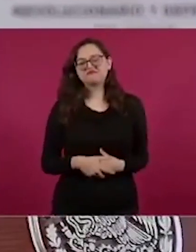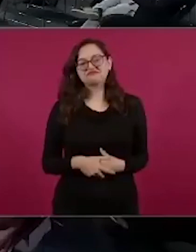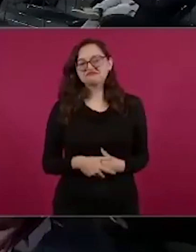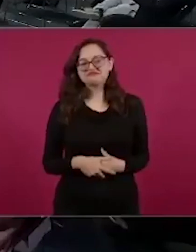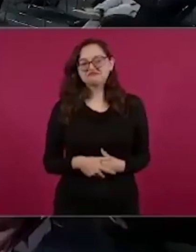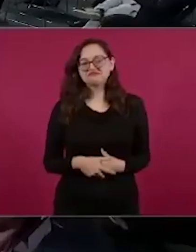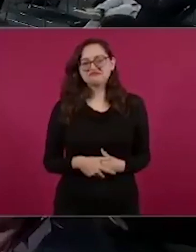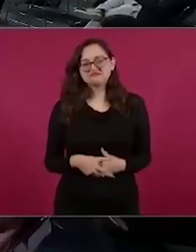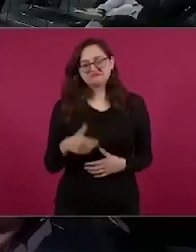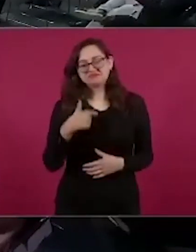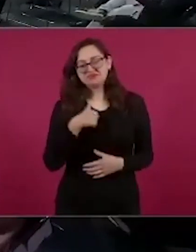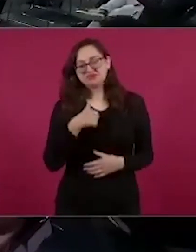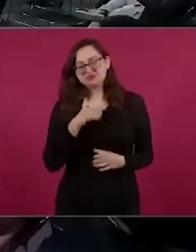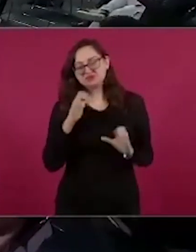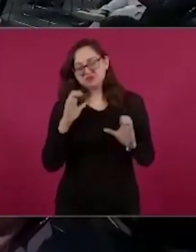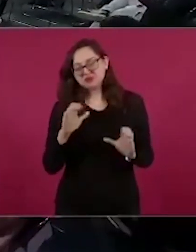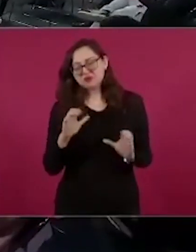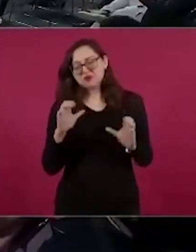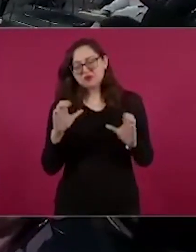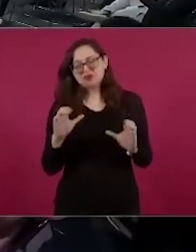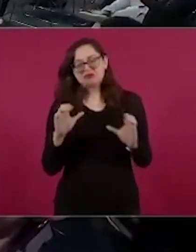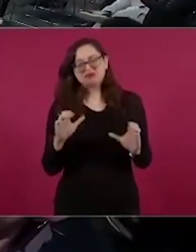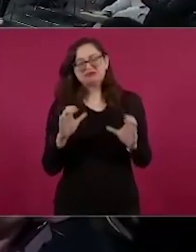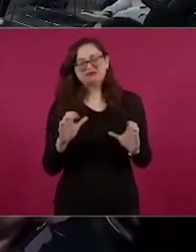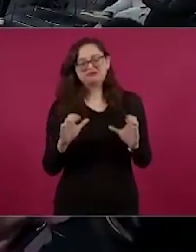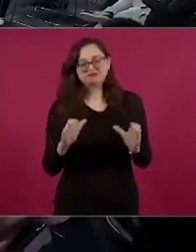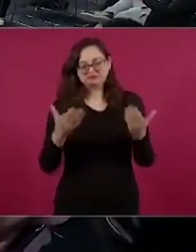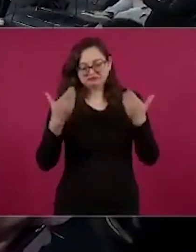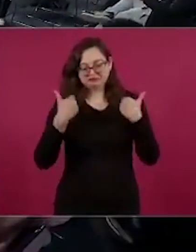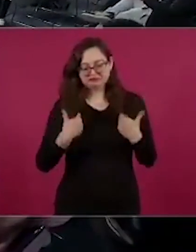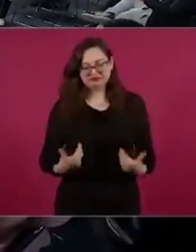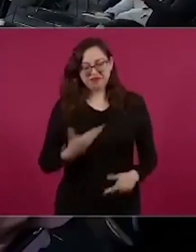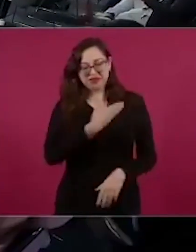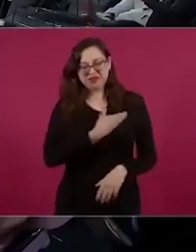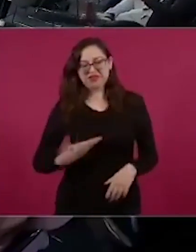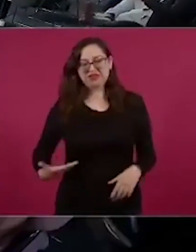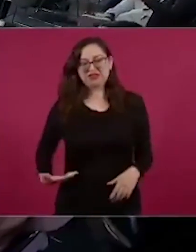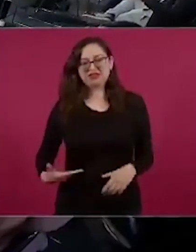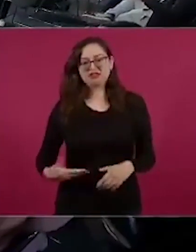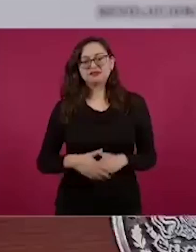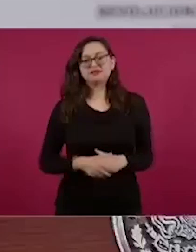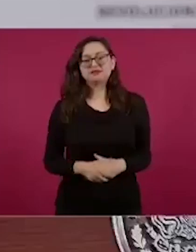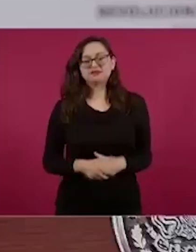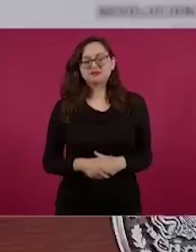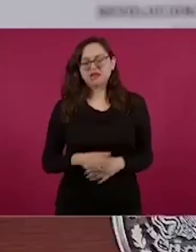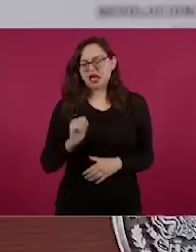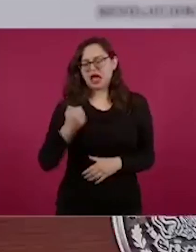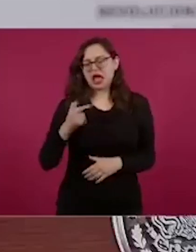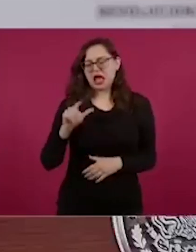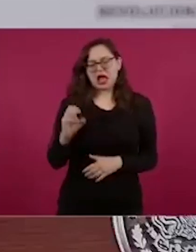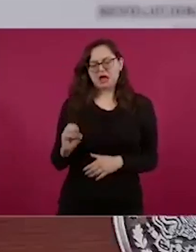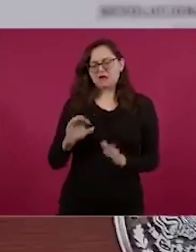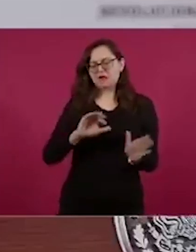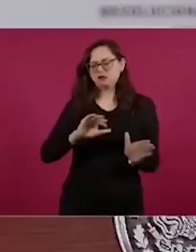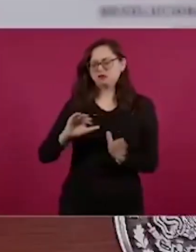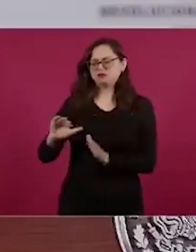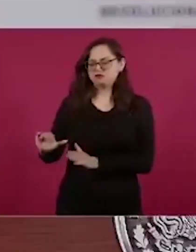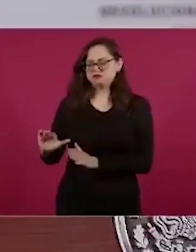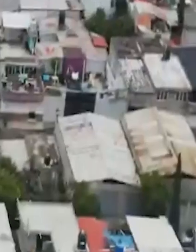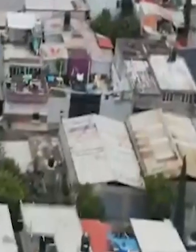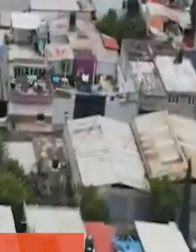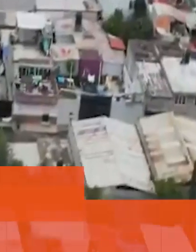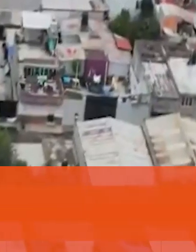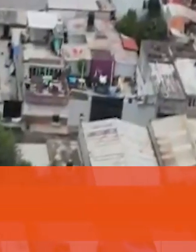tengo que cuidar la investidura presidencial sea no Andrés Manuel ya una vez